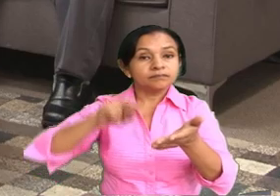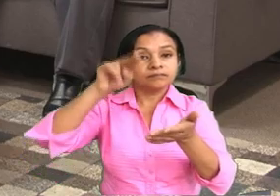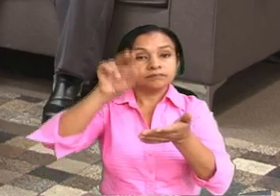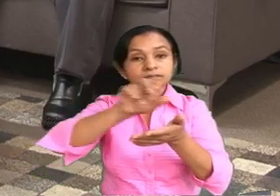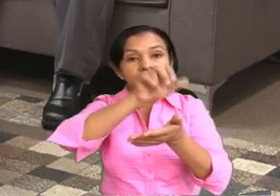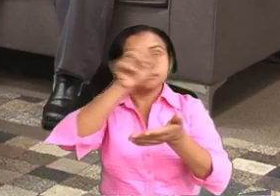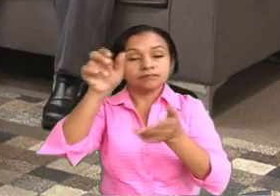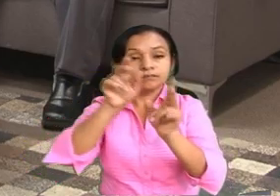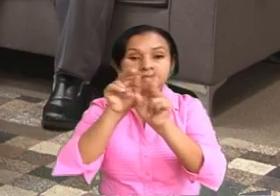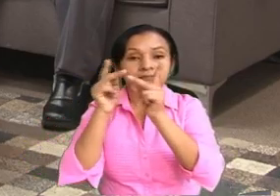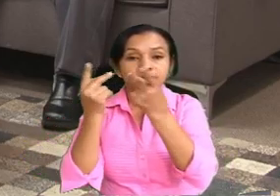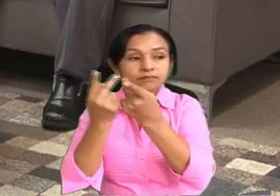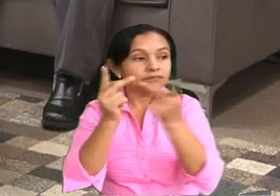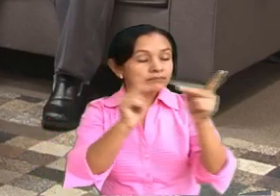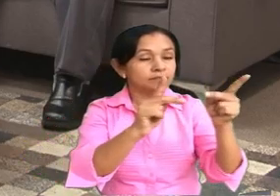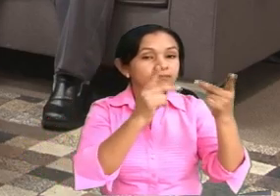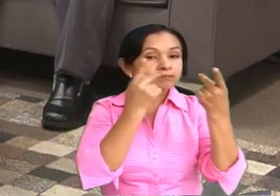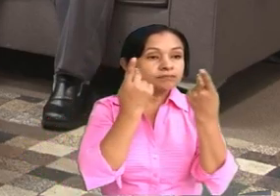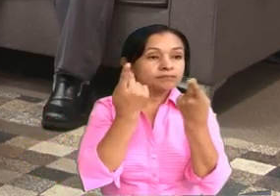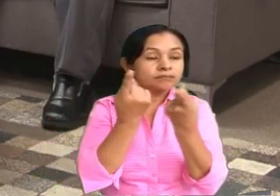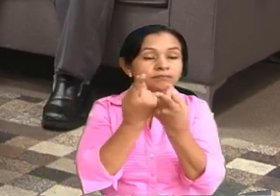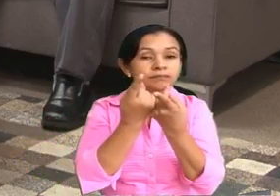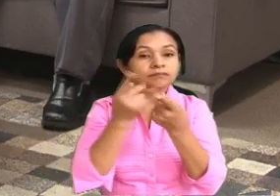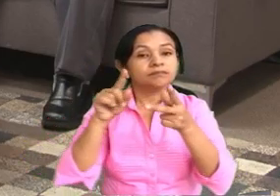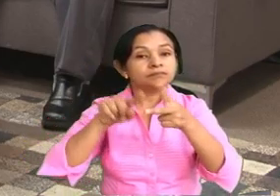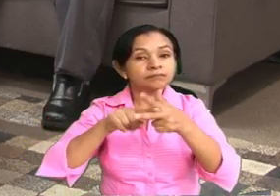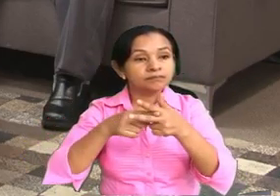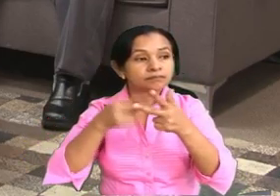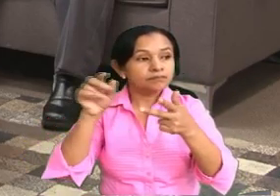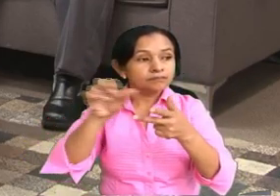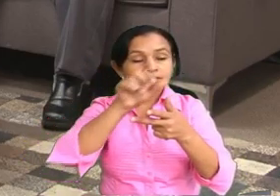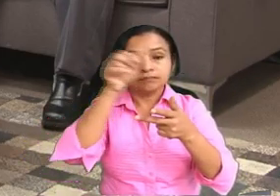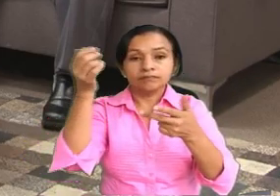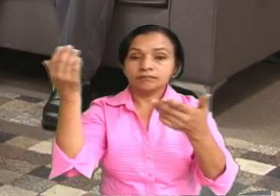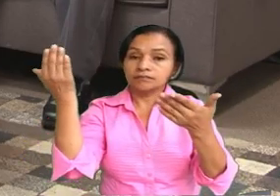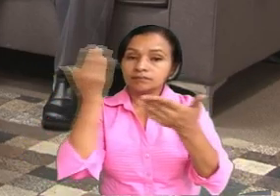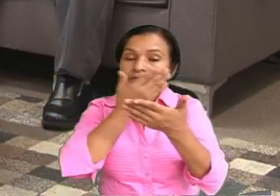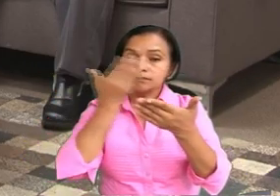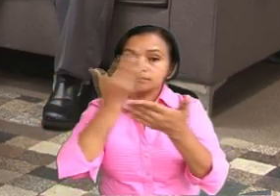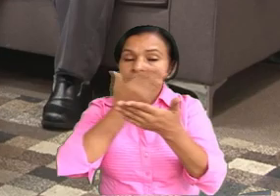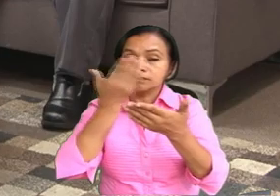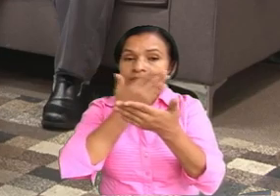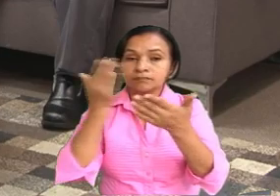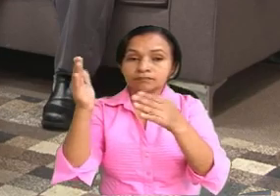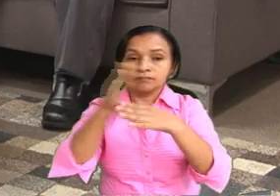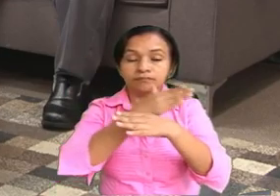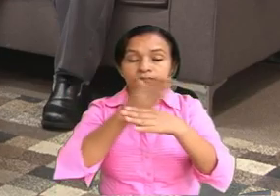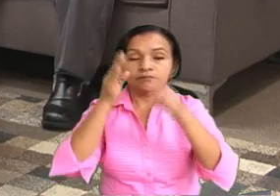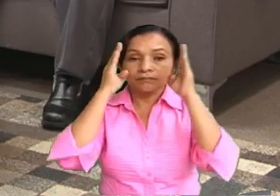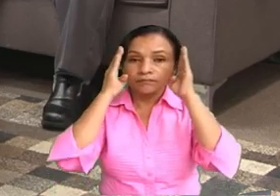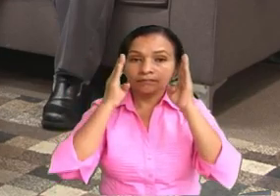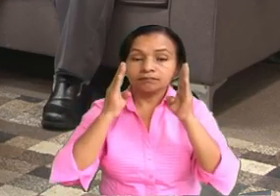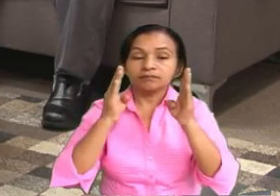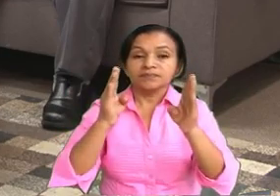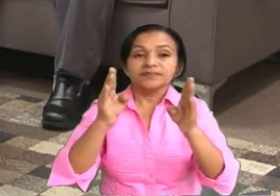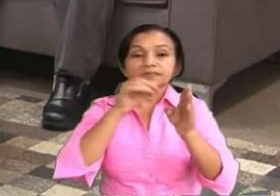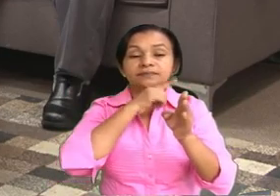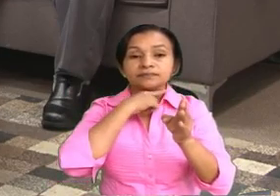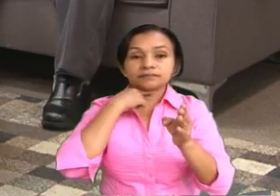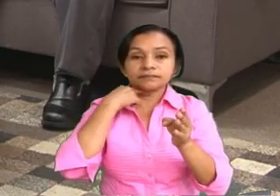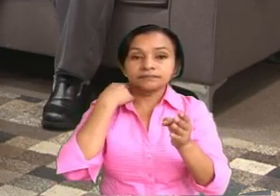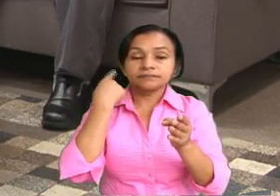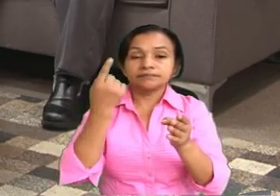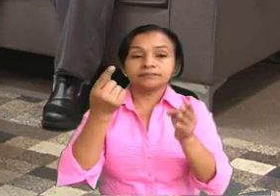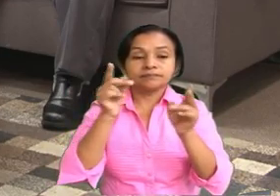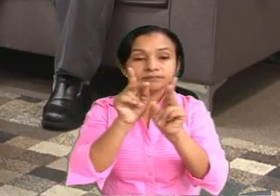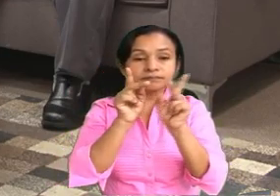realidad de los pueblos originarios, y a partir de eso también hay otras casas de estudio que los atienden a partir de esa realidad de